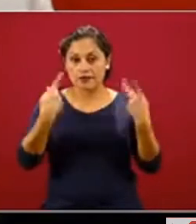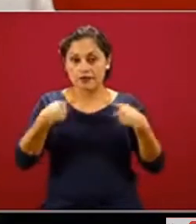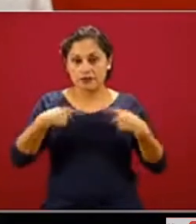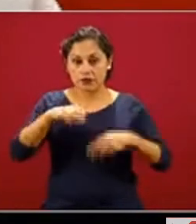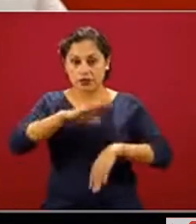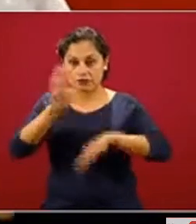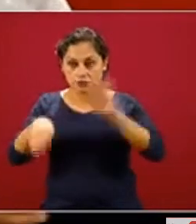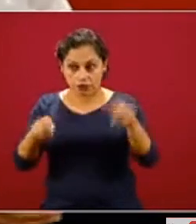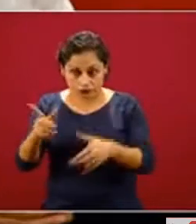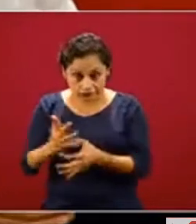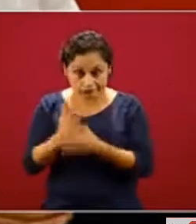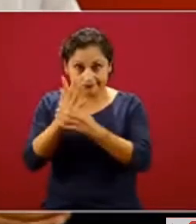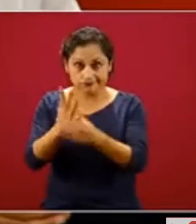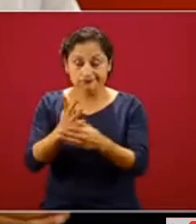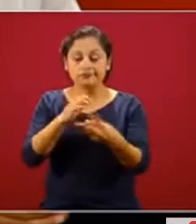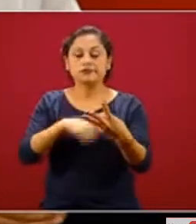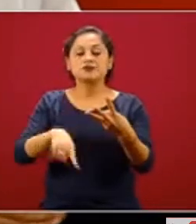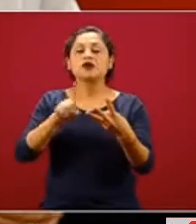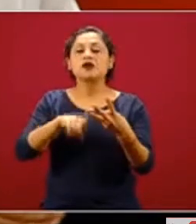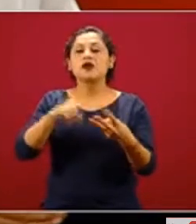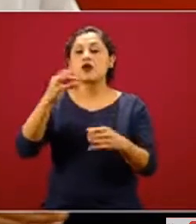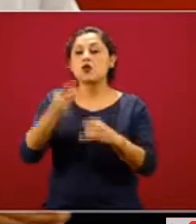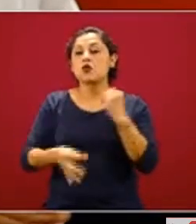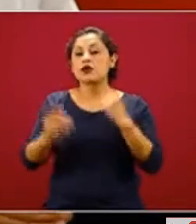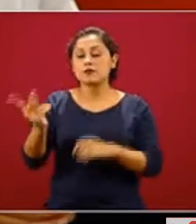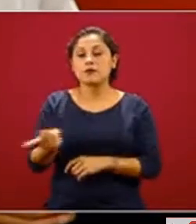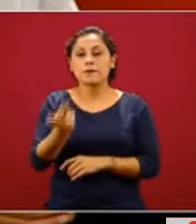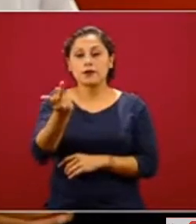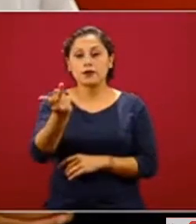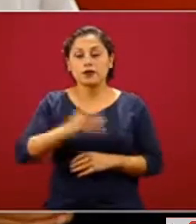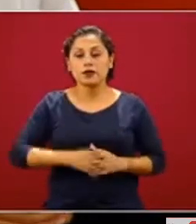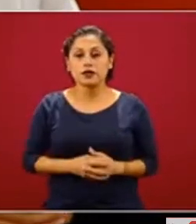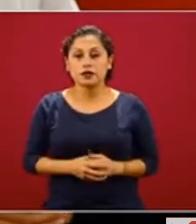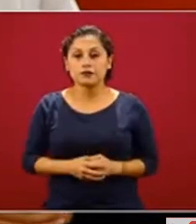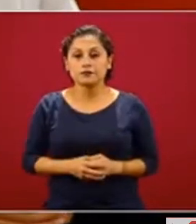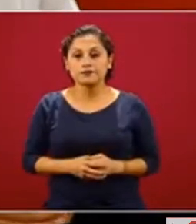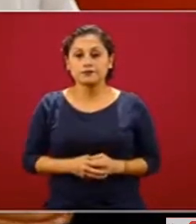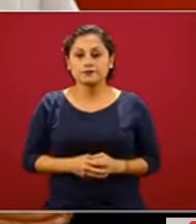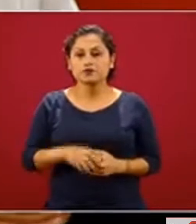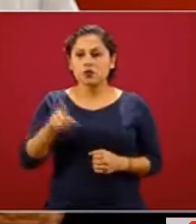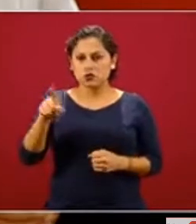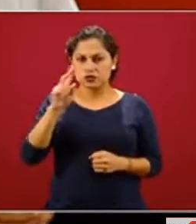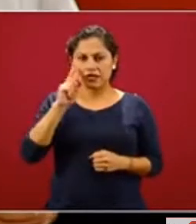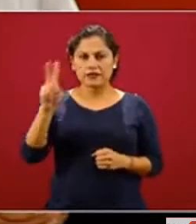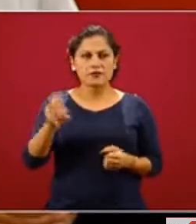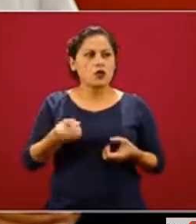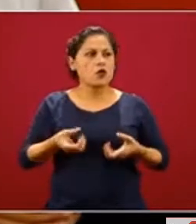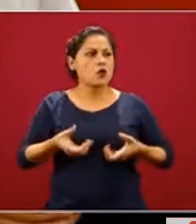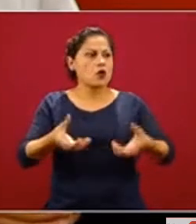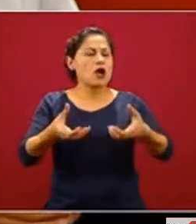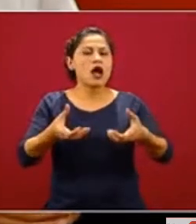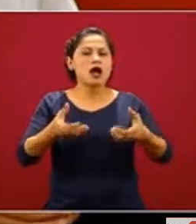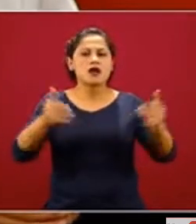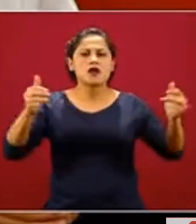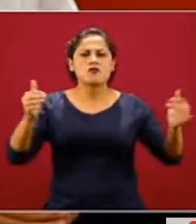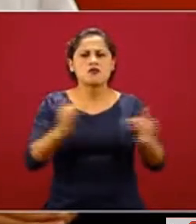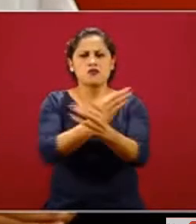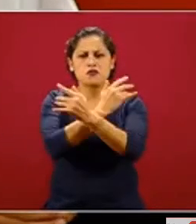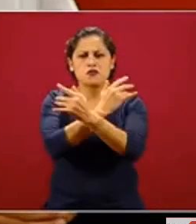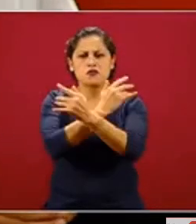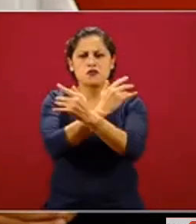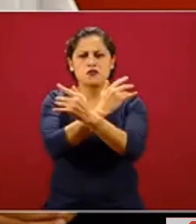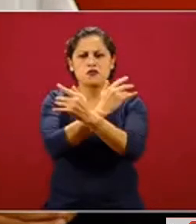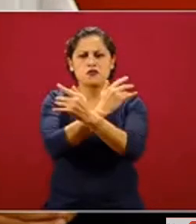Y también, por último, hacerle la pregunta de si después de ver tanta movilidad en la calle podría venir